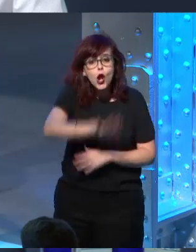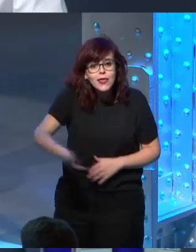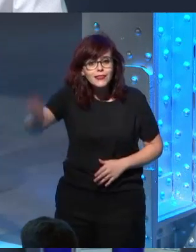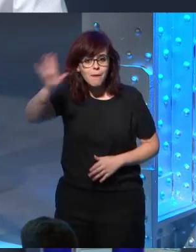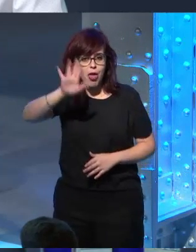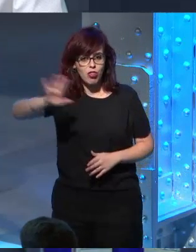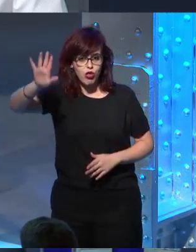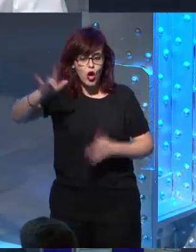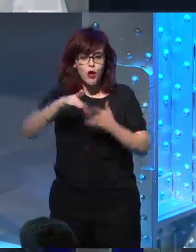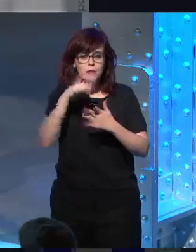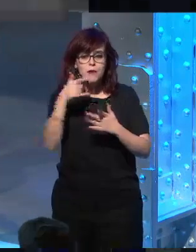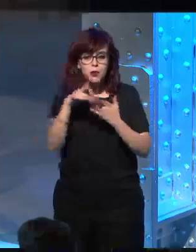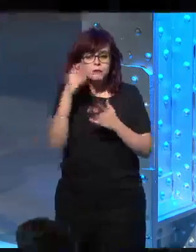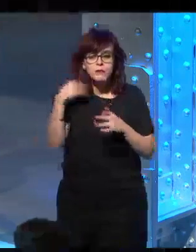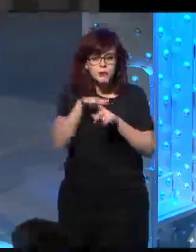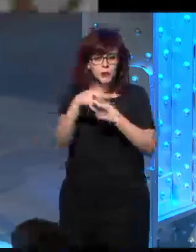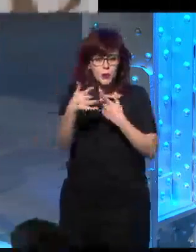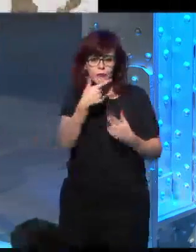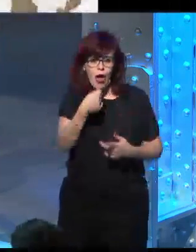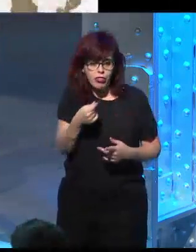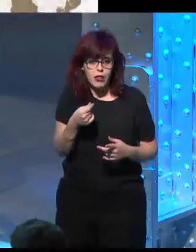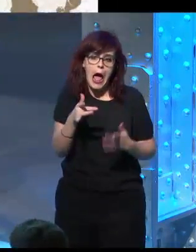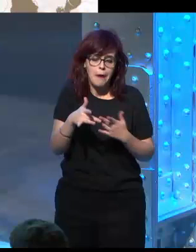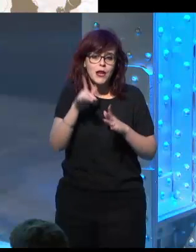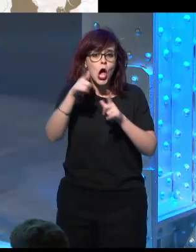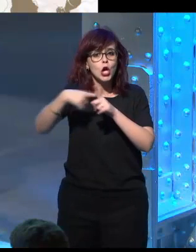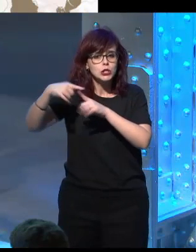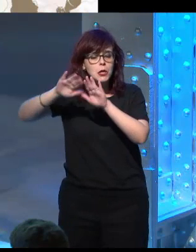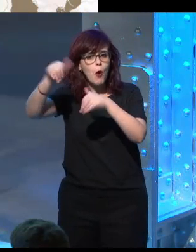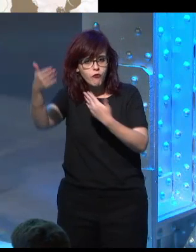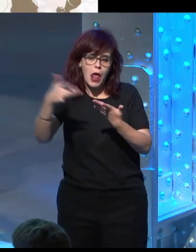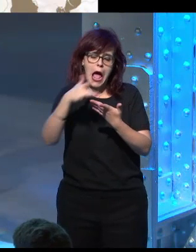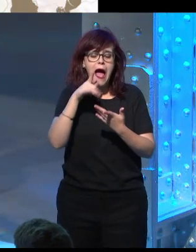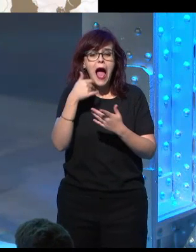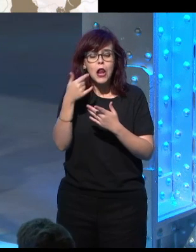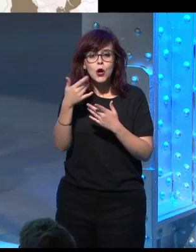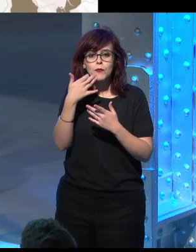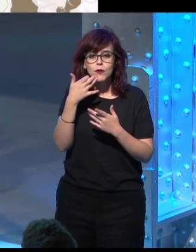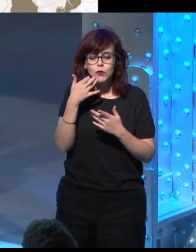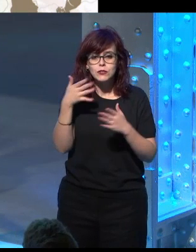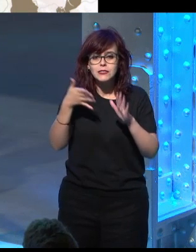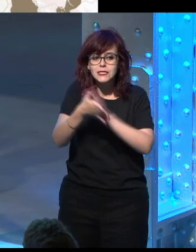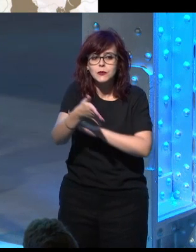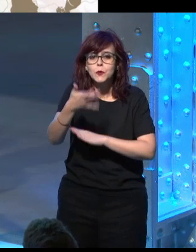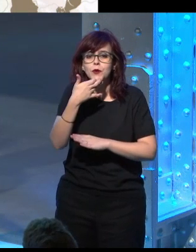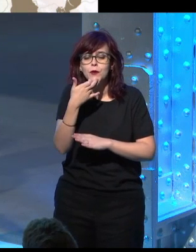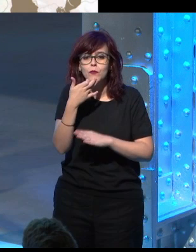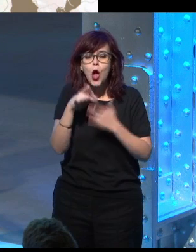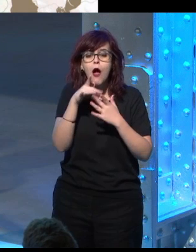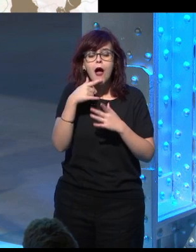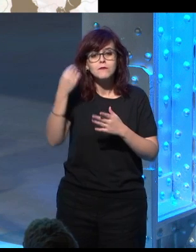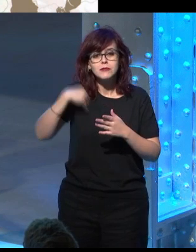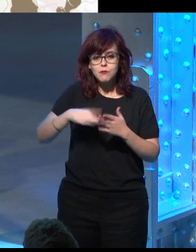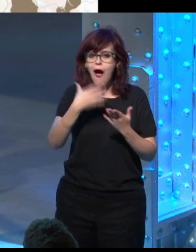la distribución de las potencias con una información muy simple. Es cierto que deja muchas cosas fuera, pero te da para entender la dinámica regional. O igual cómo está Afganistán,